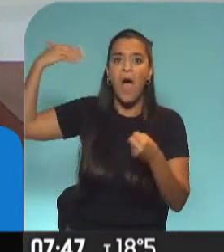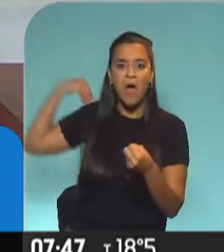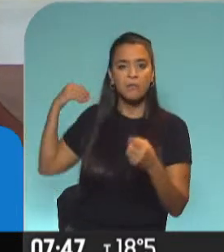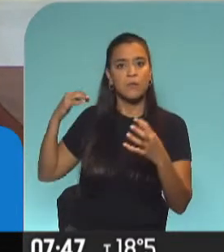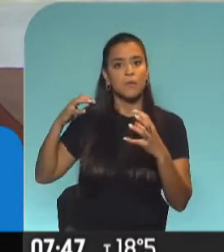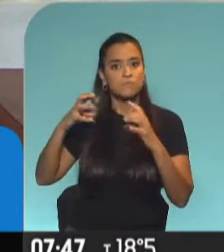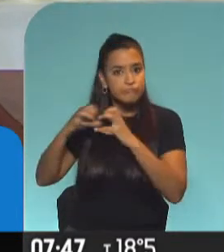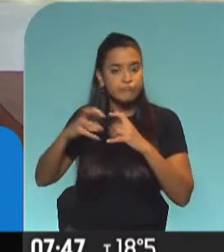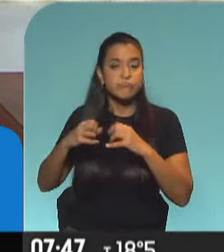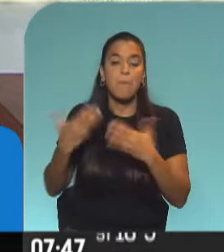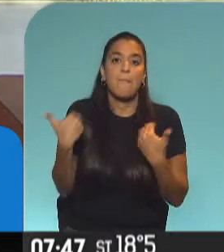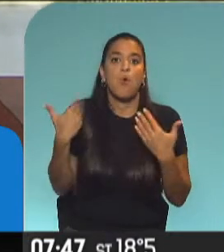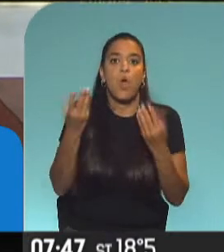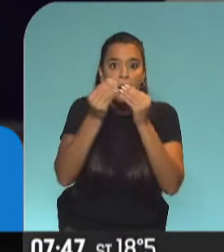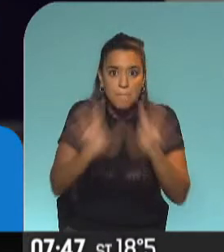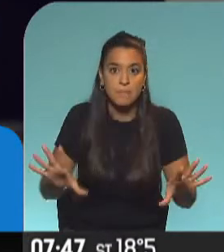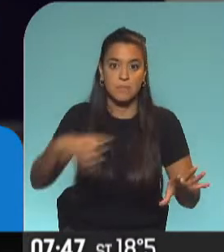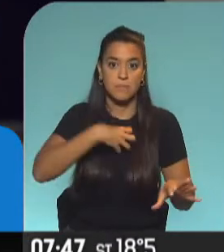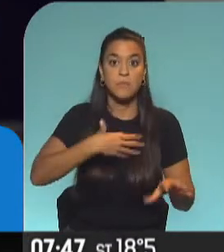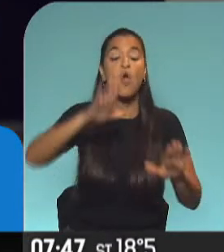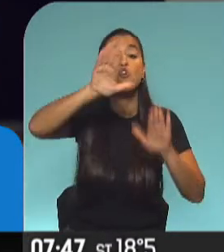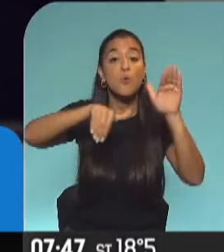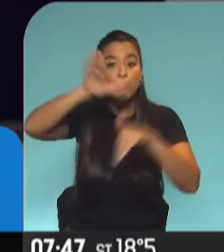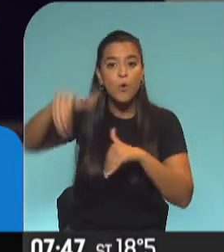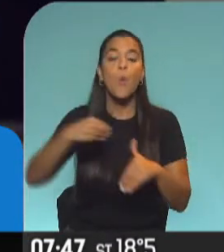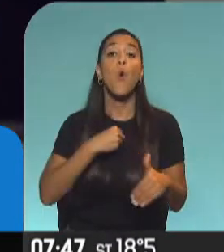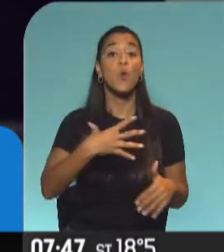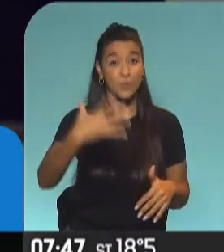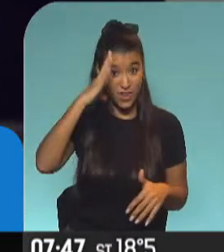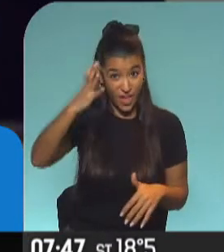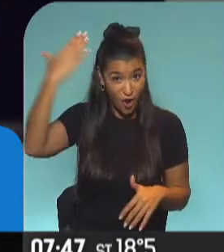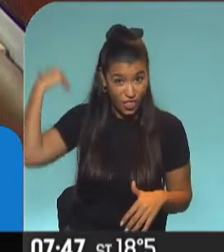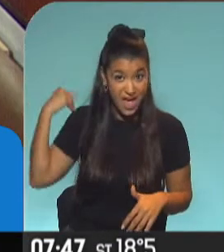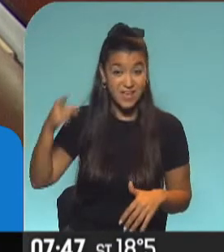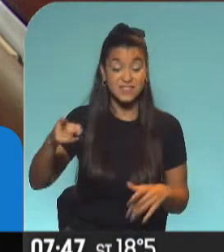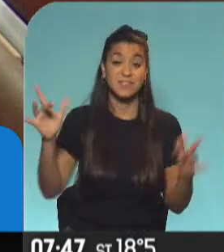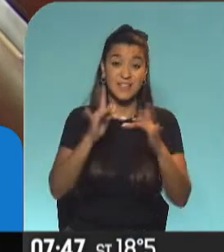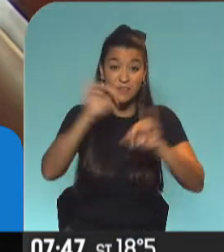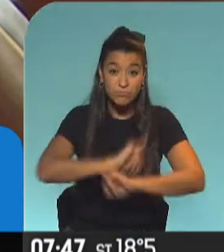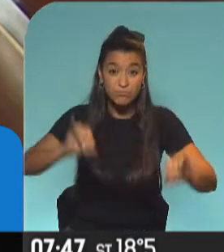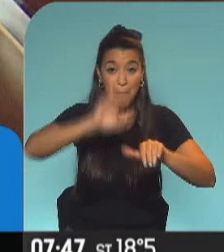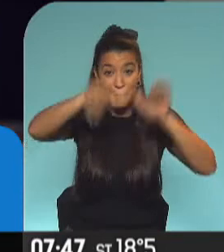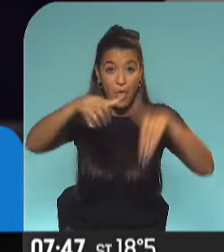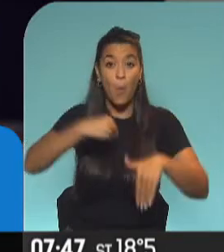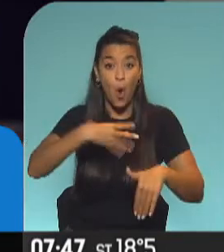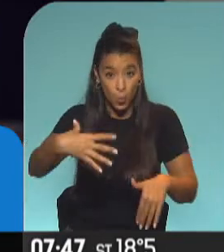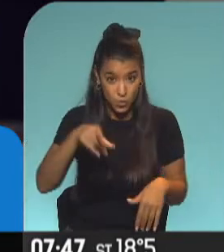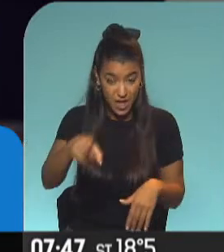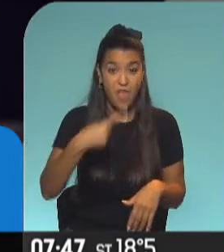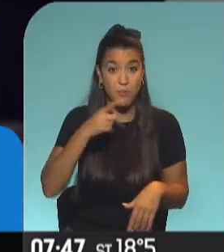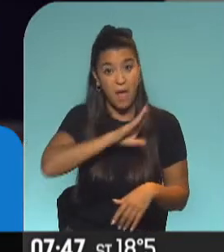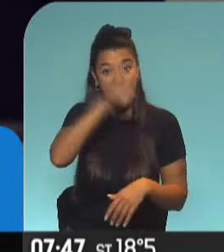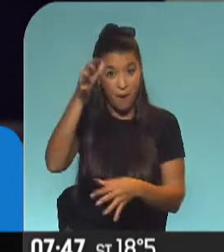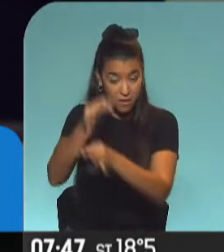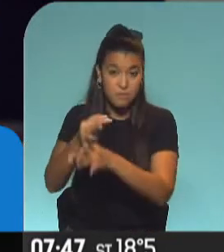inicio de clases. Exactamente, y aquella convocatoria a los voluntarios, ¿te acordás? A través de las redes sociales, que también generó tanto repudio por